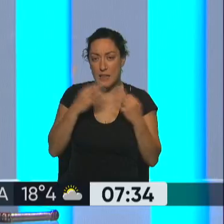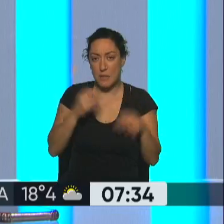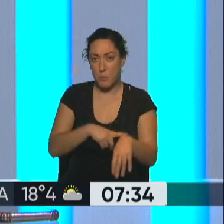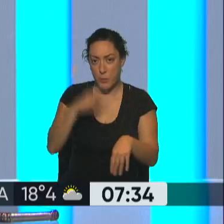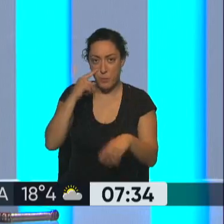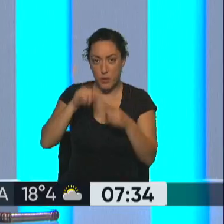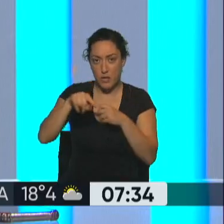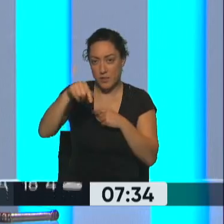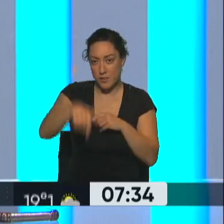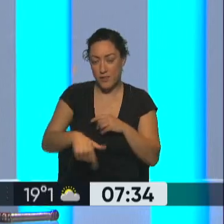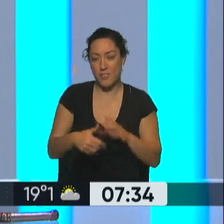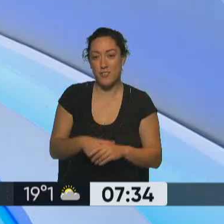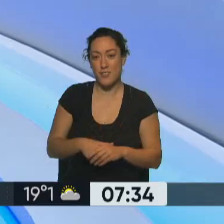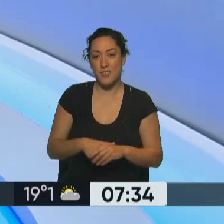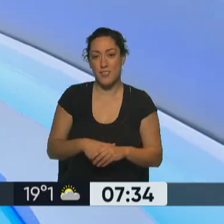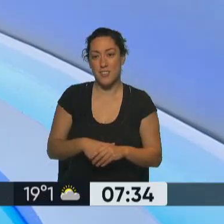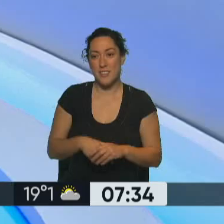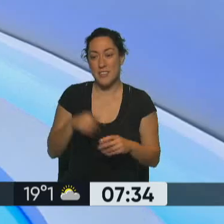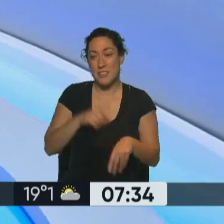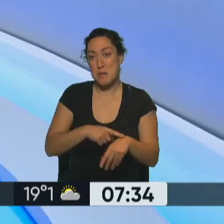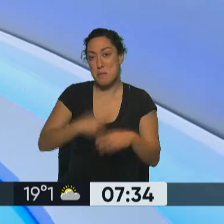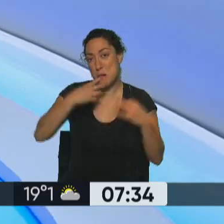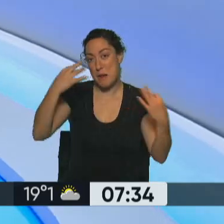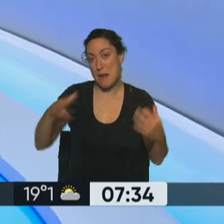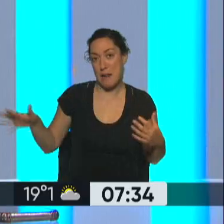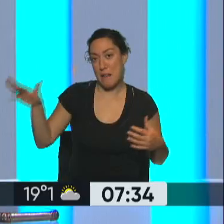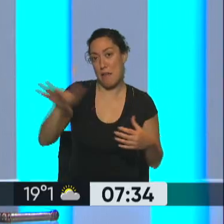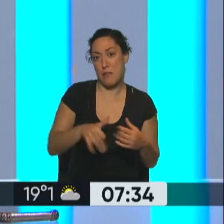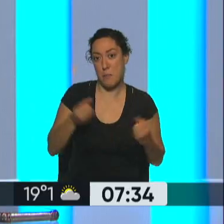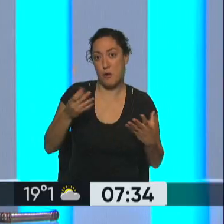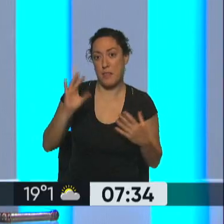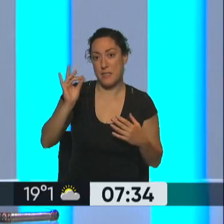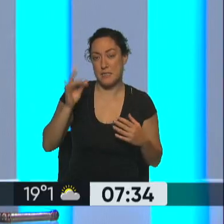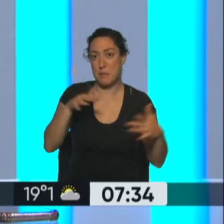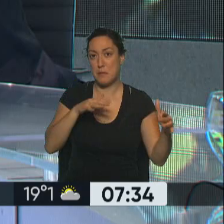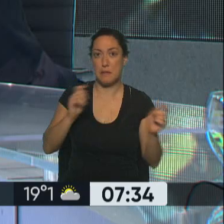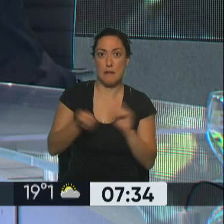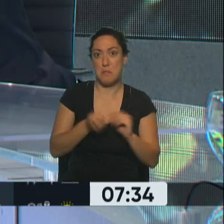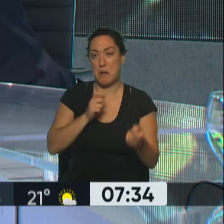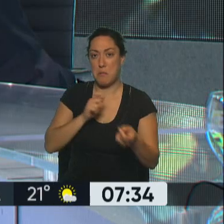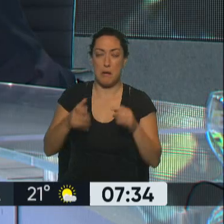claro, obviamente. Y el tiempo real se va a dar día a día porque se viene un diciembre muy movido. Sí. Gracias, Fer. Seguimos ahora.